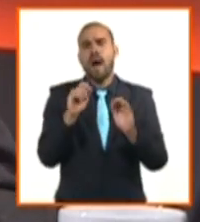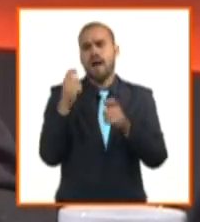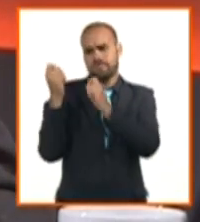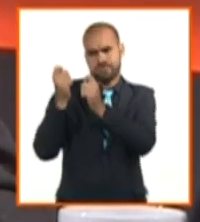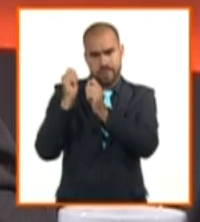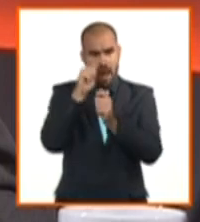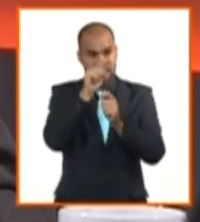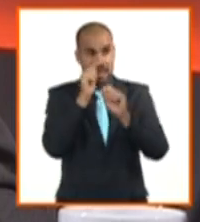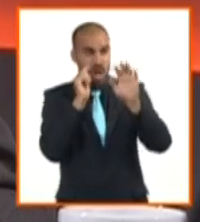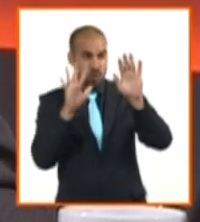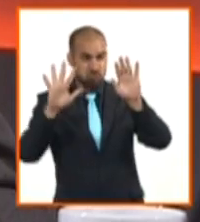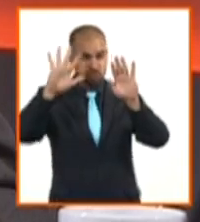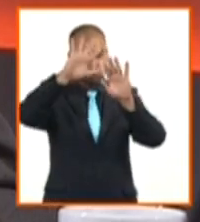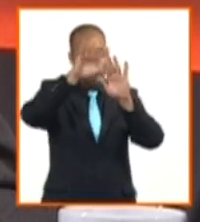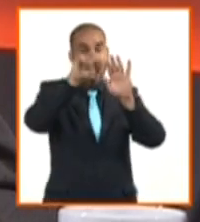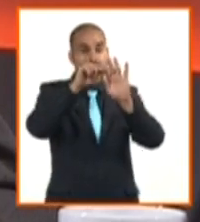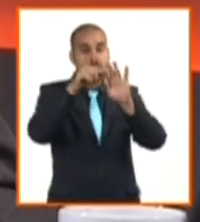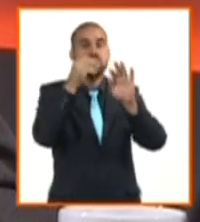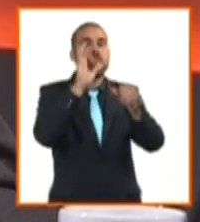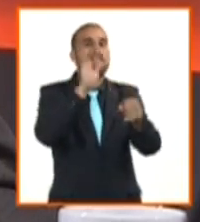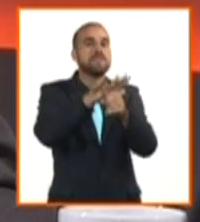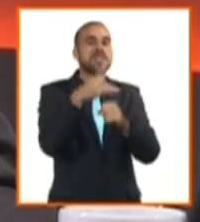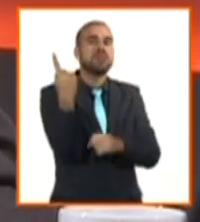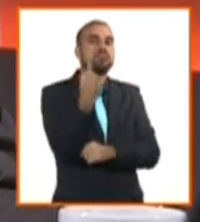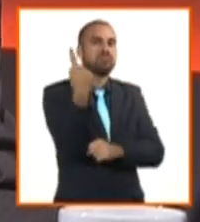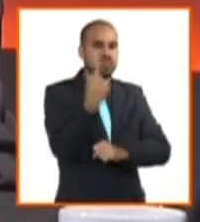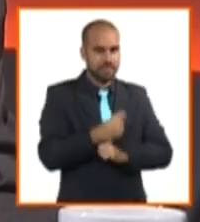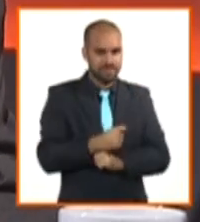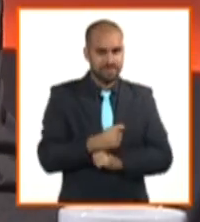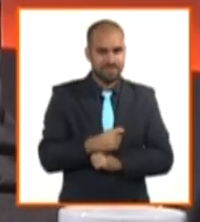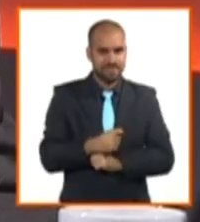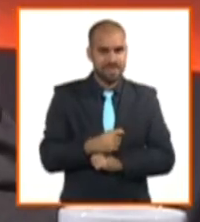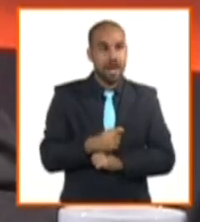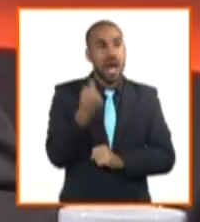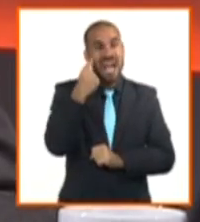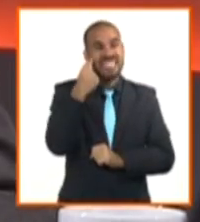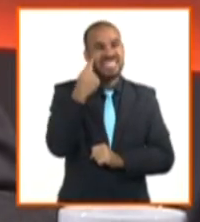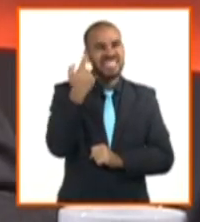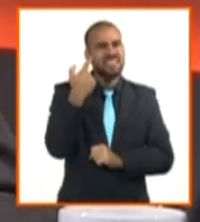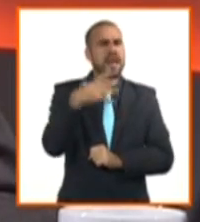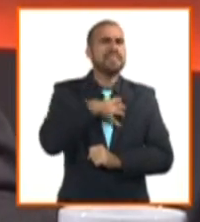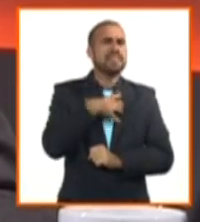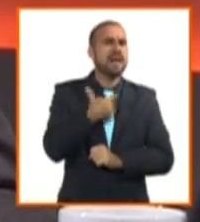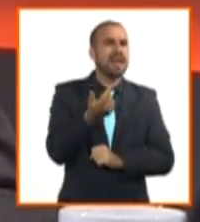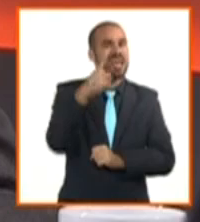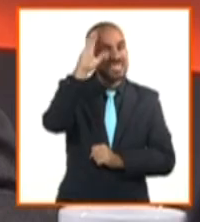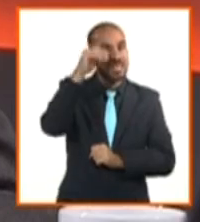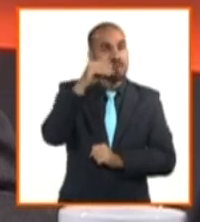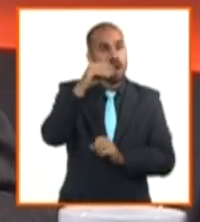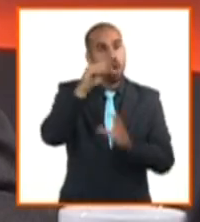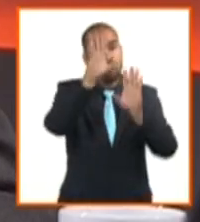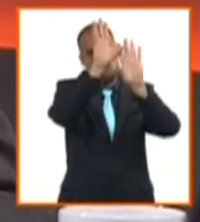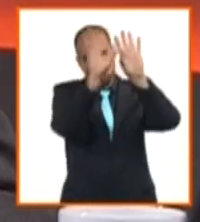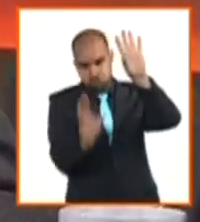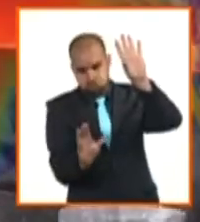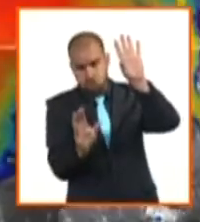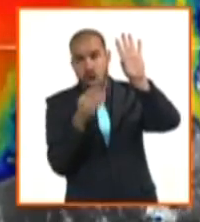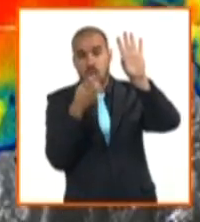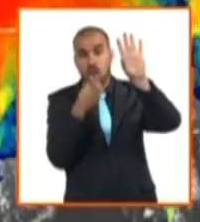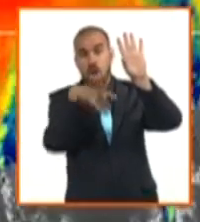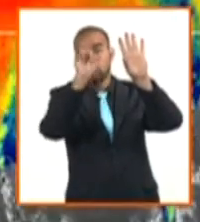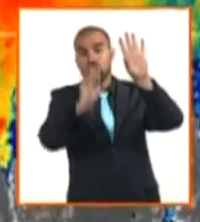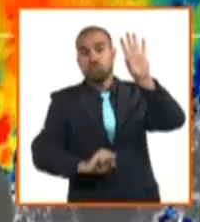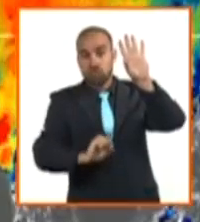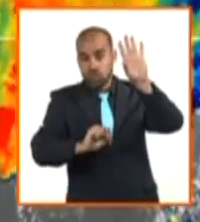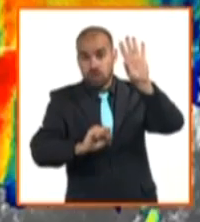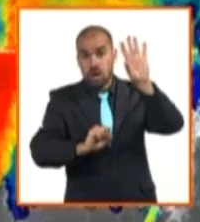extratropical tiene frentes o vaguadas y una vez aguada puede venir hacia el sur y